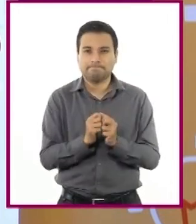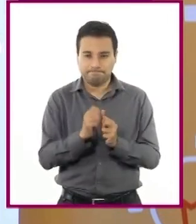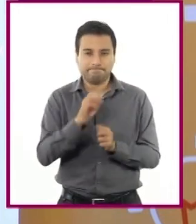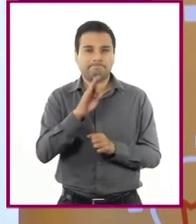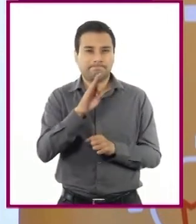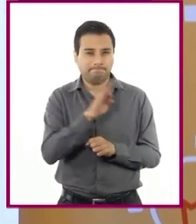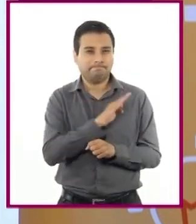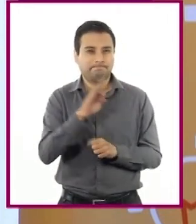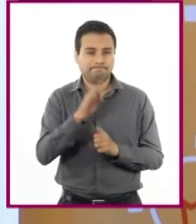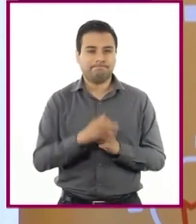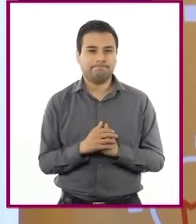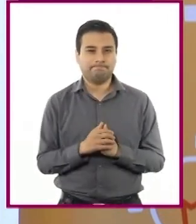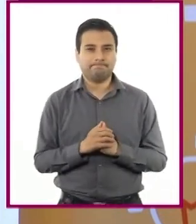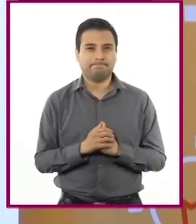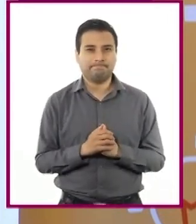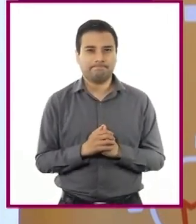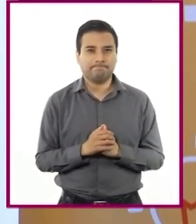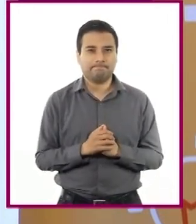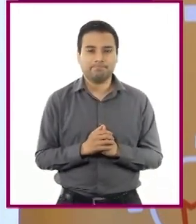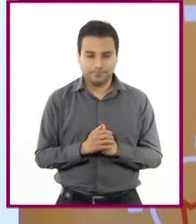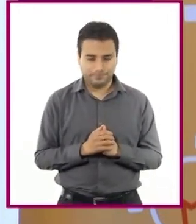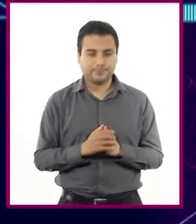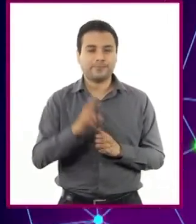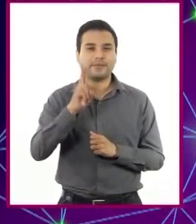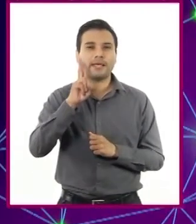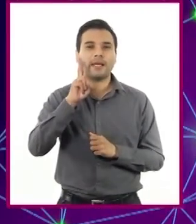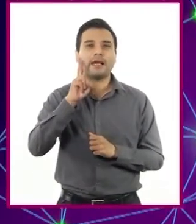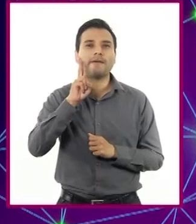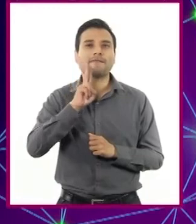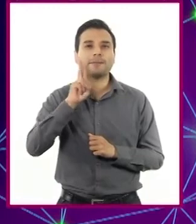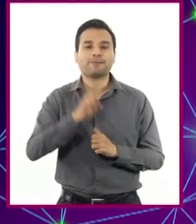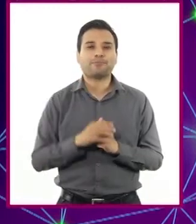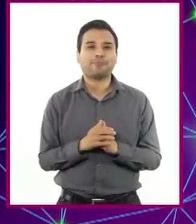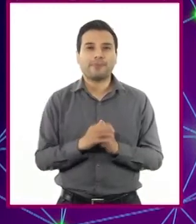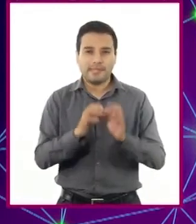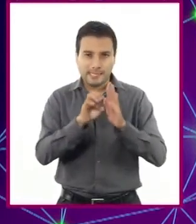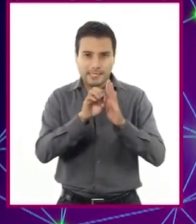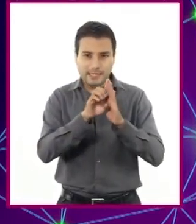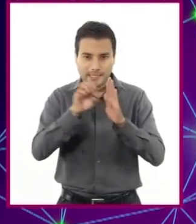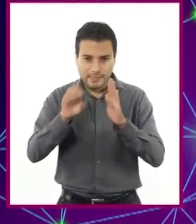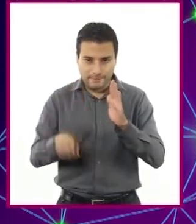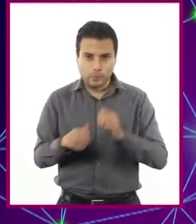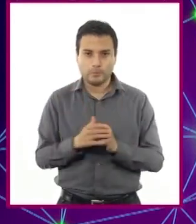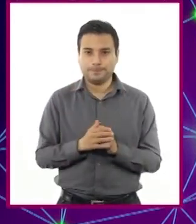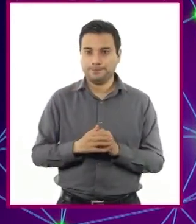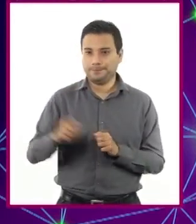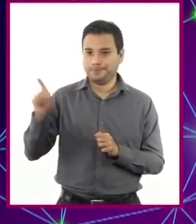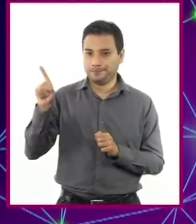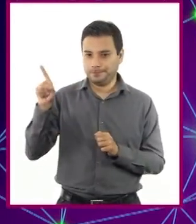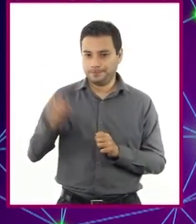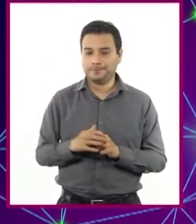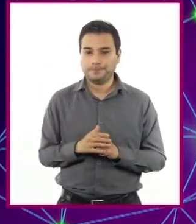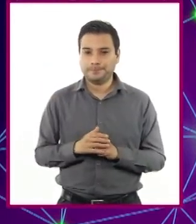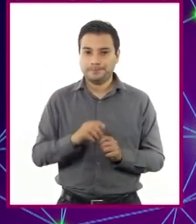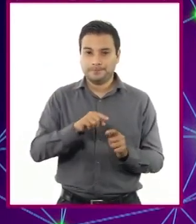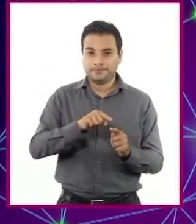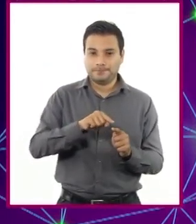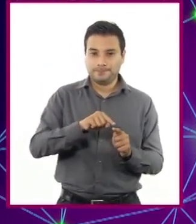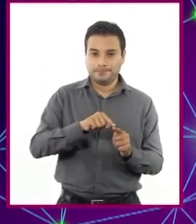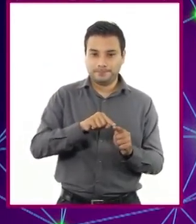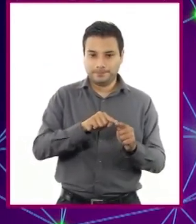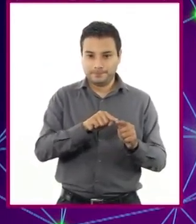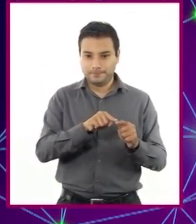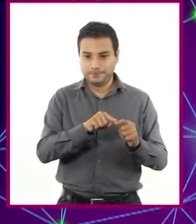aplicar lo que están aprendiendo. Vamos a encontrar la altura de un recipiente de base rectangular de 1.2